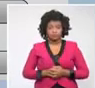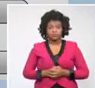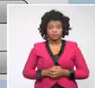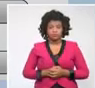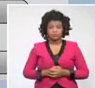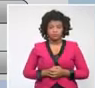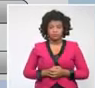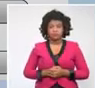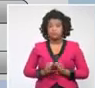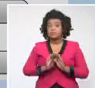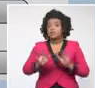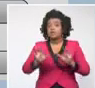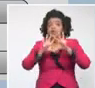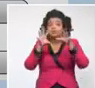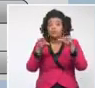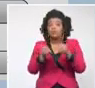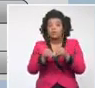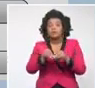acumulan